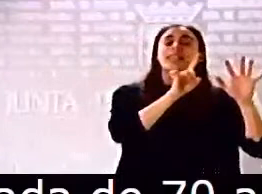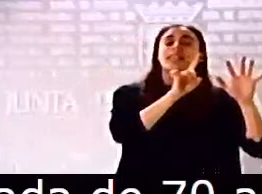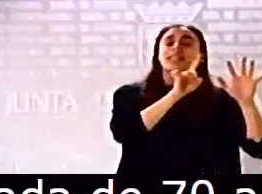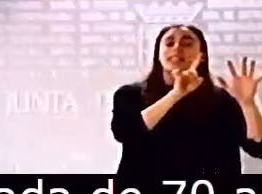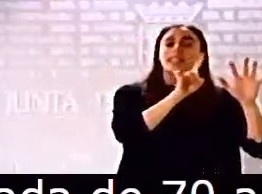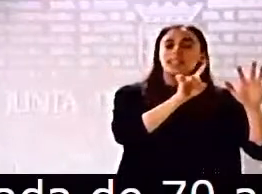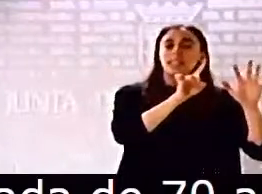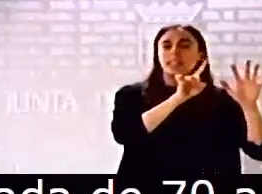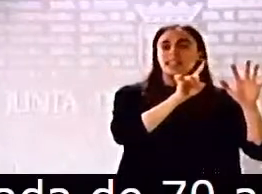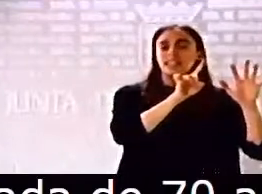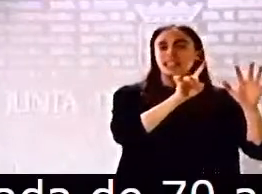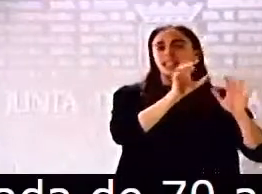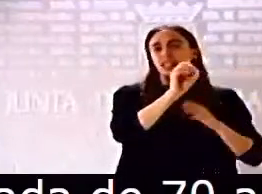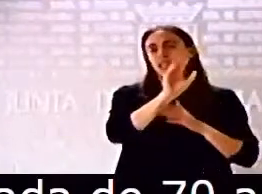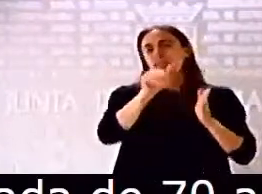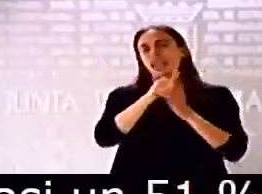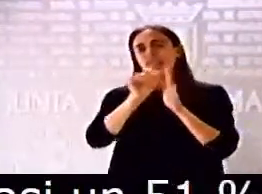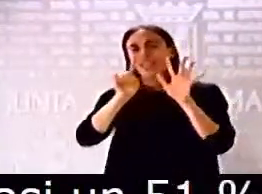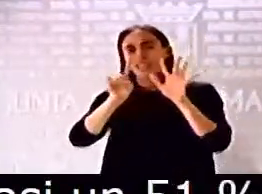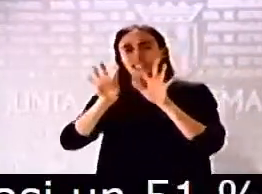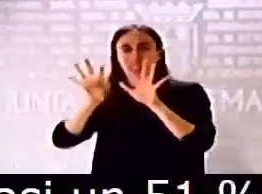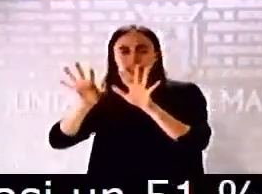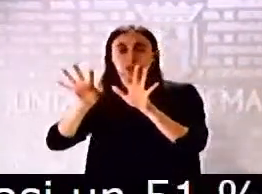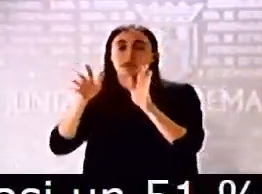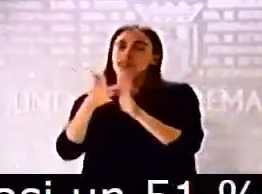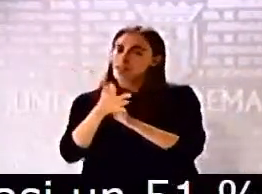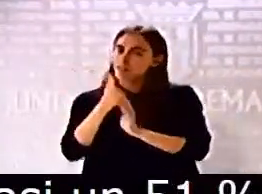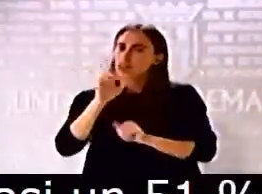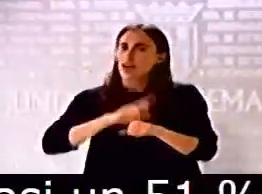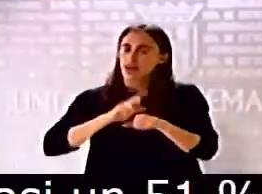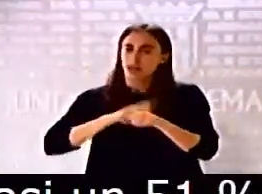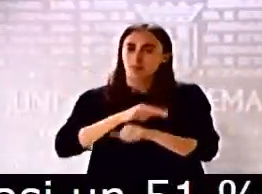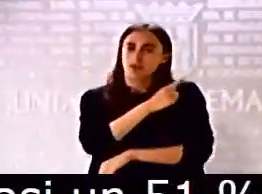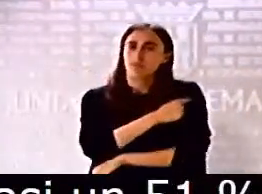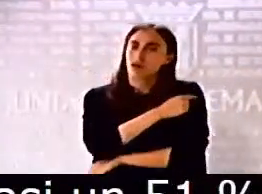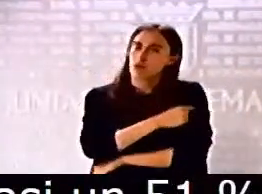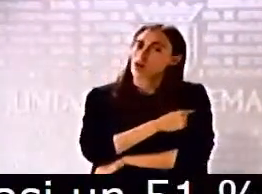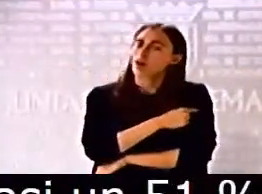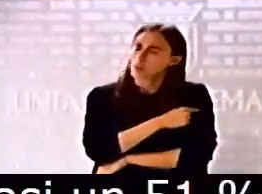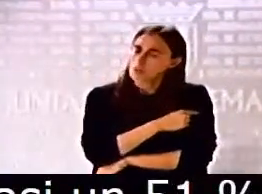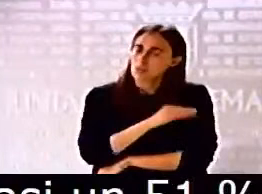Es decir, hemos sido capaces de llevar un ritmo de vacunación muy aceptable.